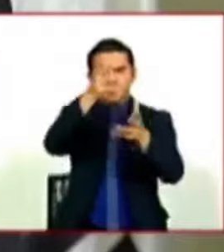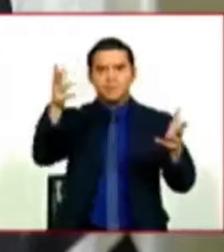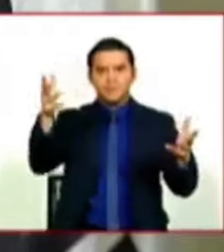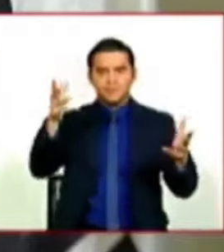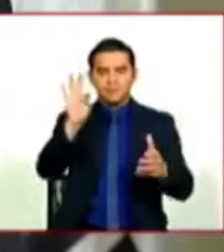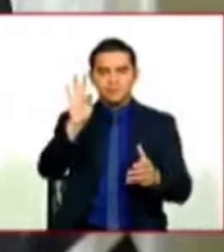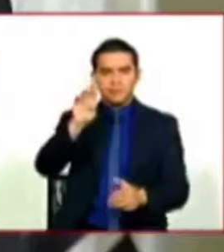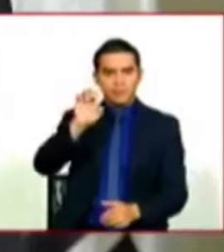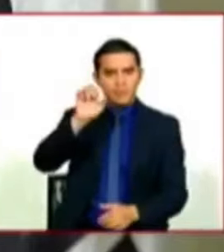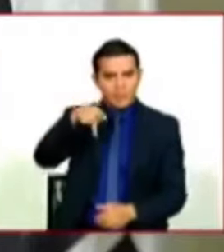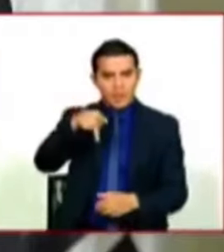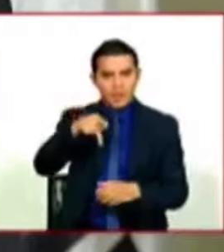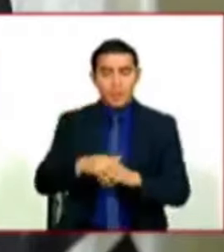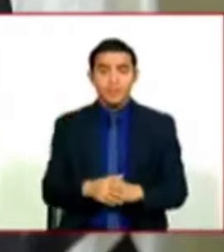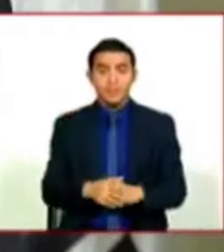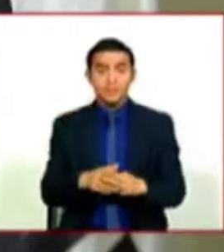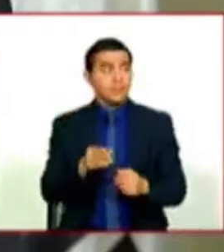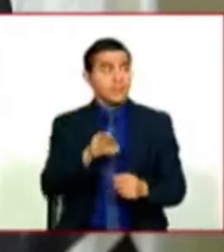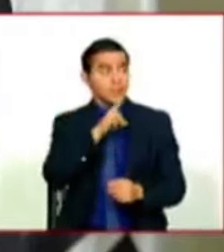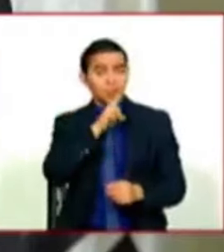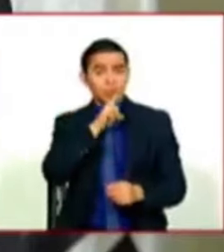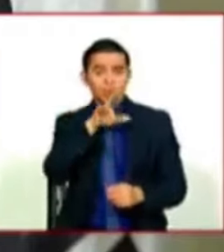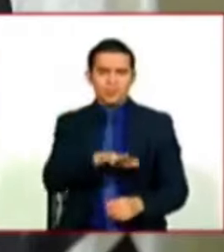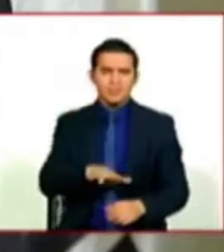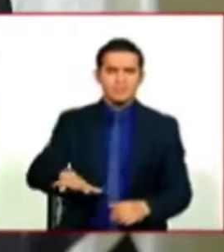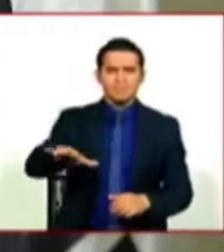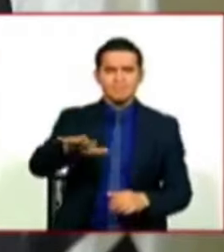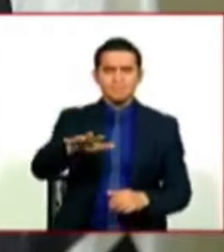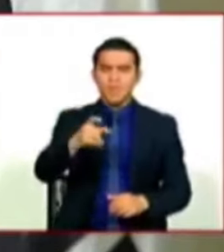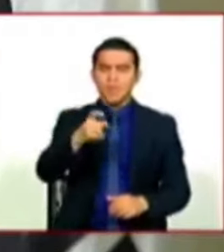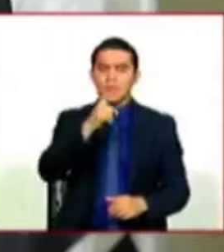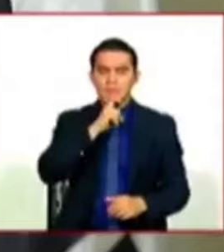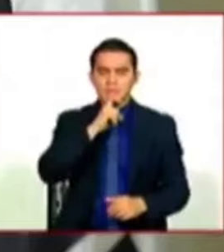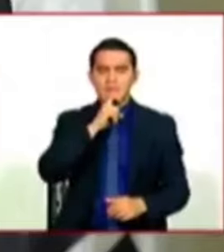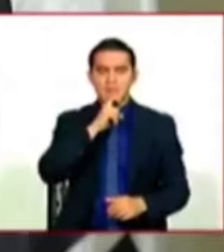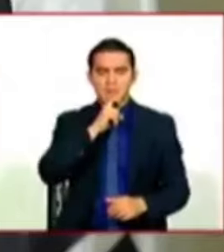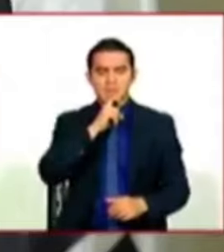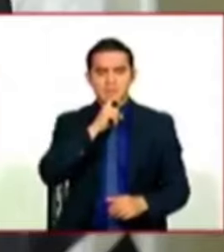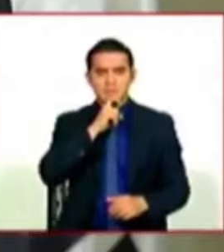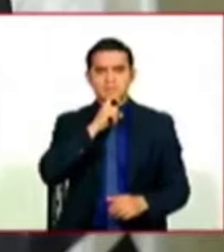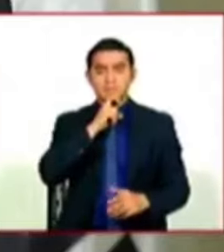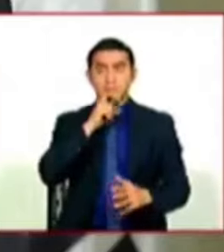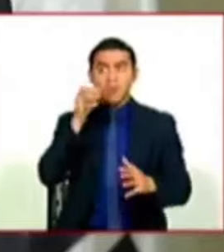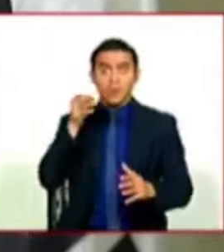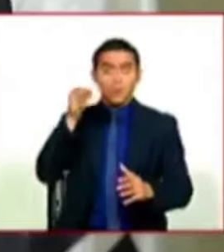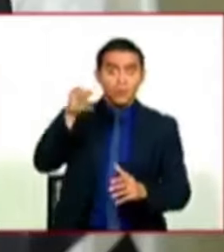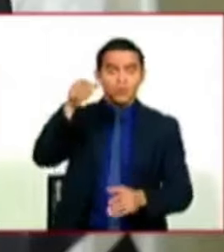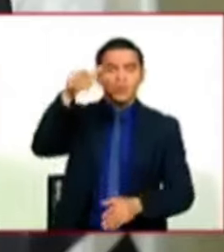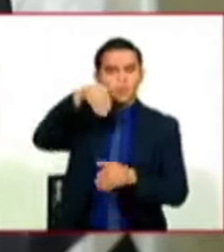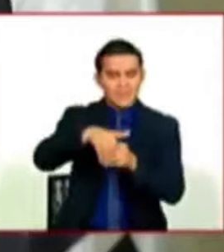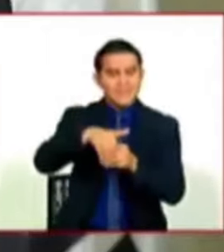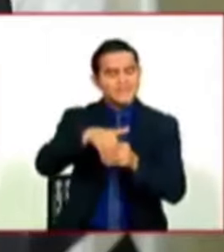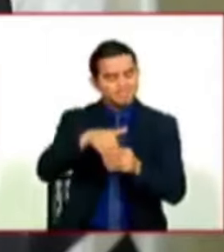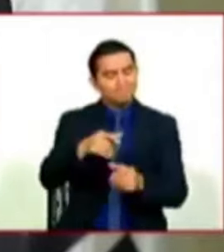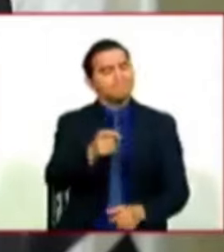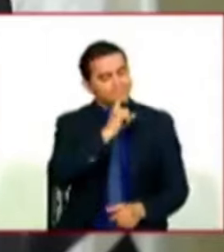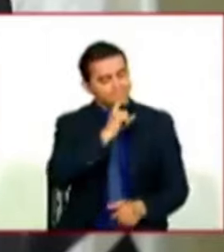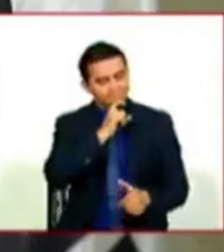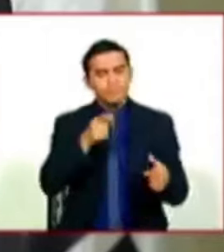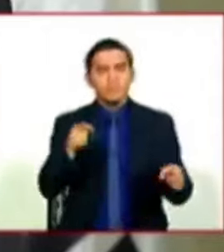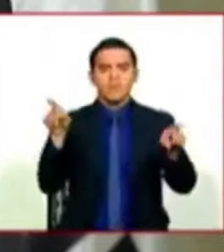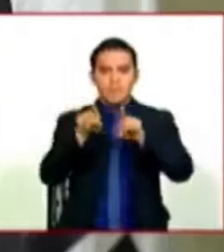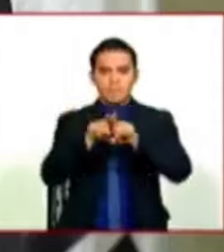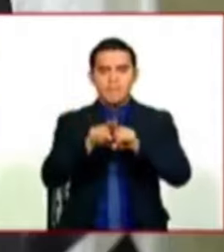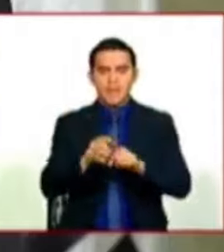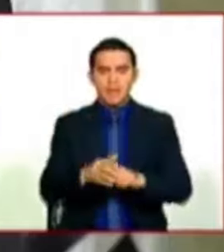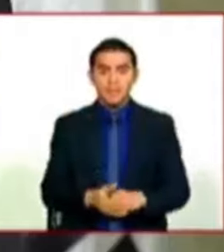Honduras pasa por tiempos difíciles y todo indica que el contexto de las elecciones será complejo. En